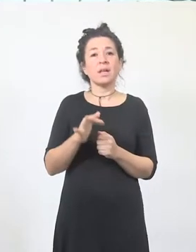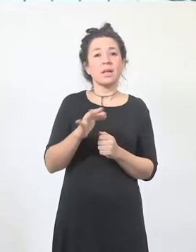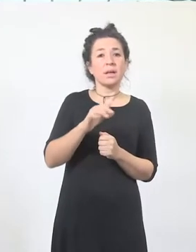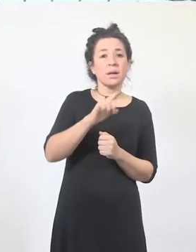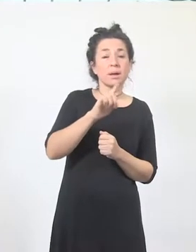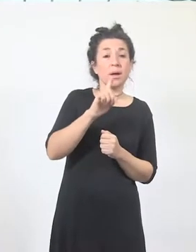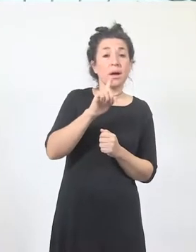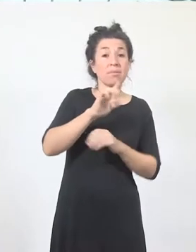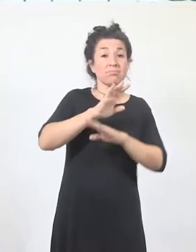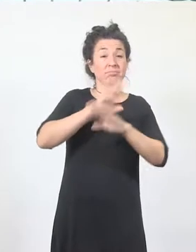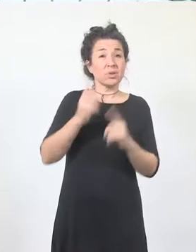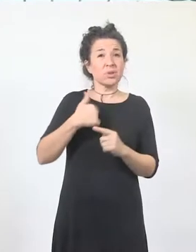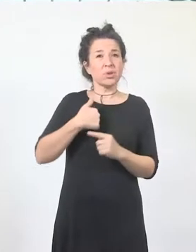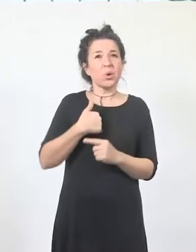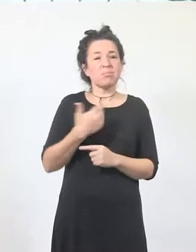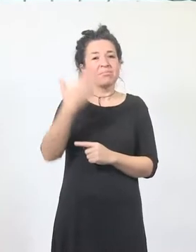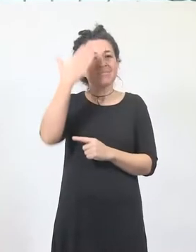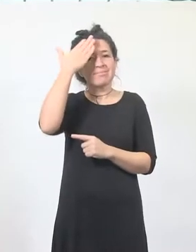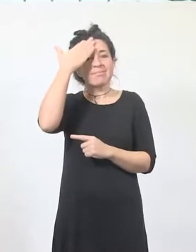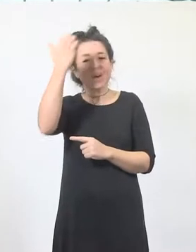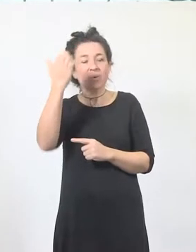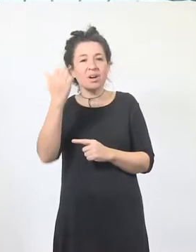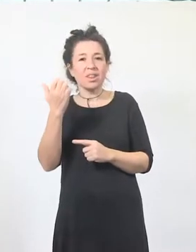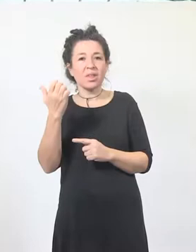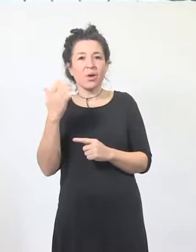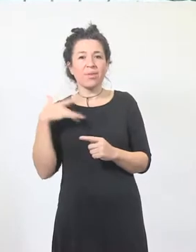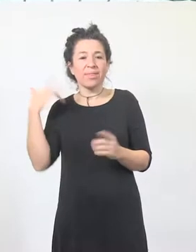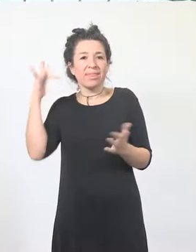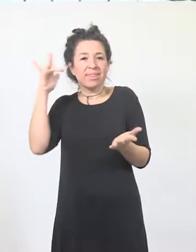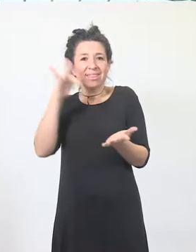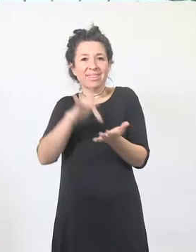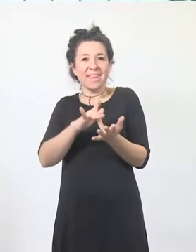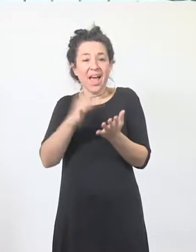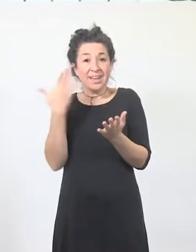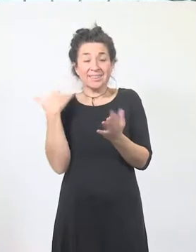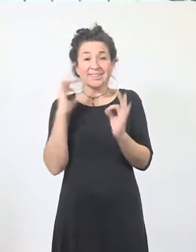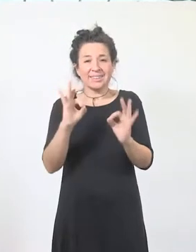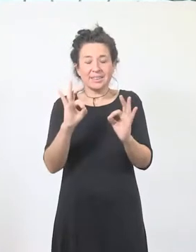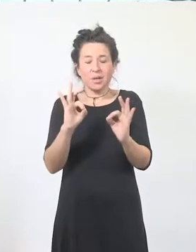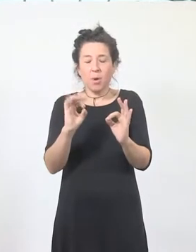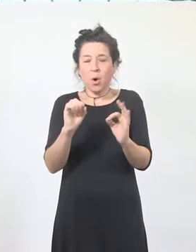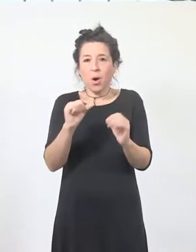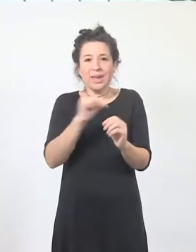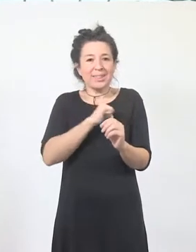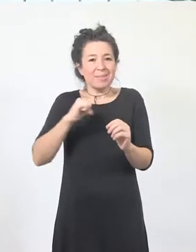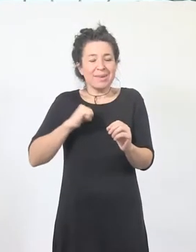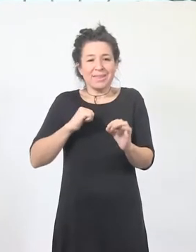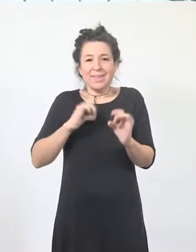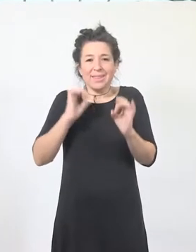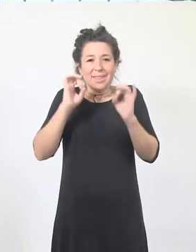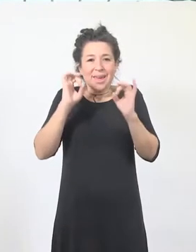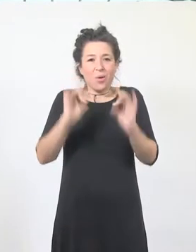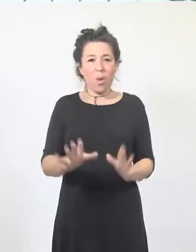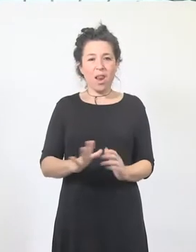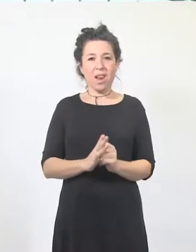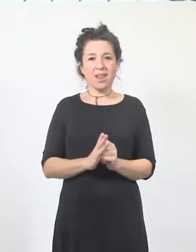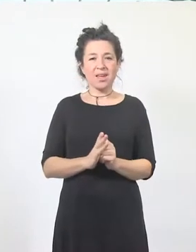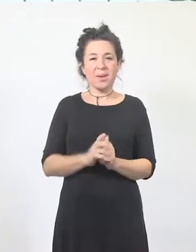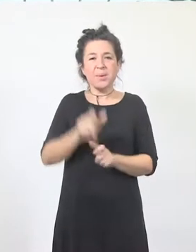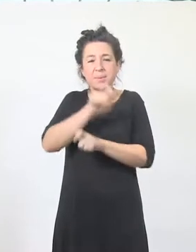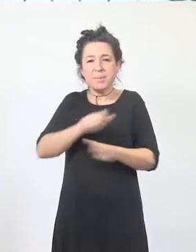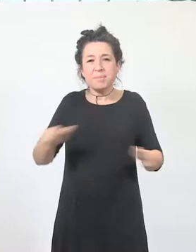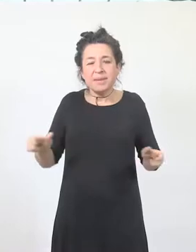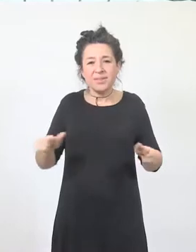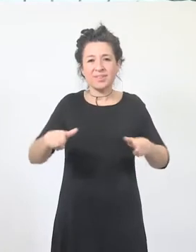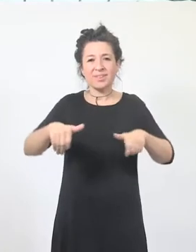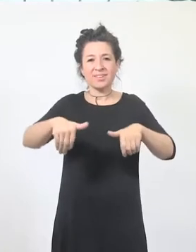Y realmente yo recuerdo aquel día que para nosotros fue como la independencia. La gente,